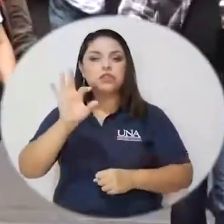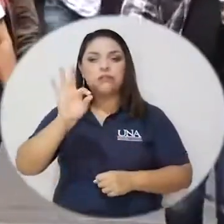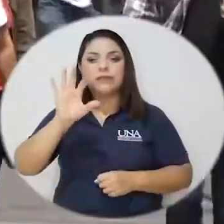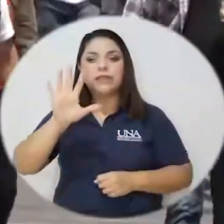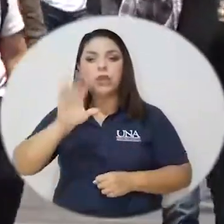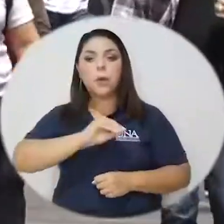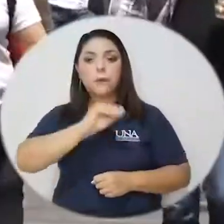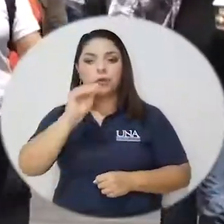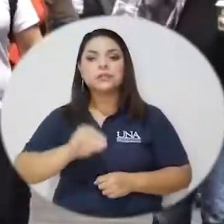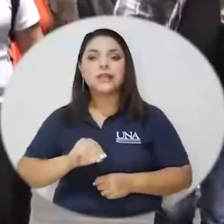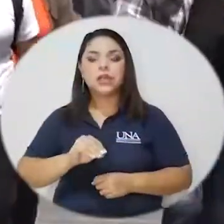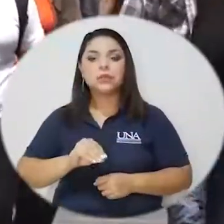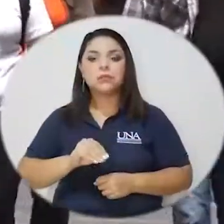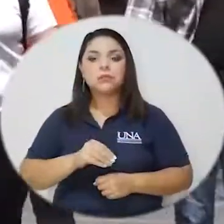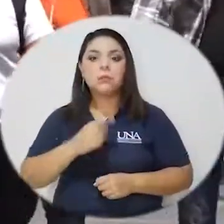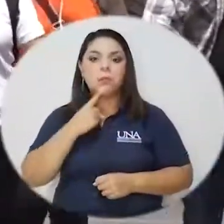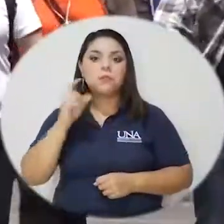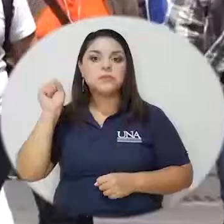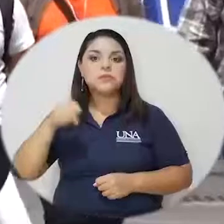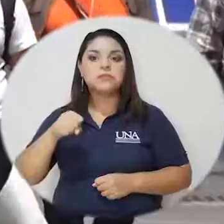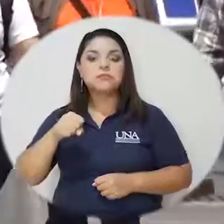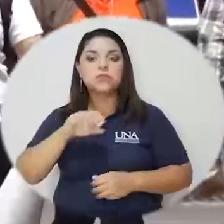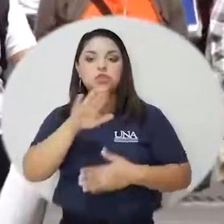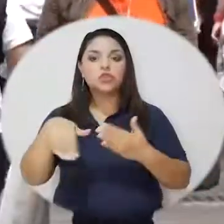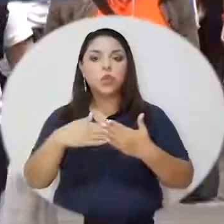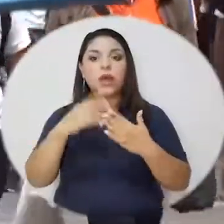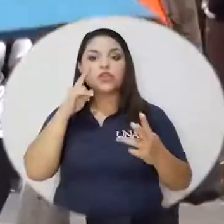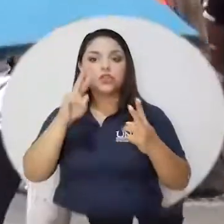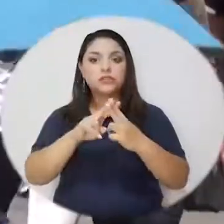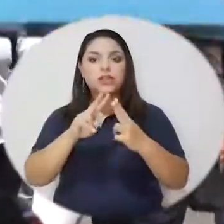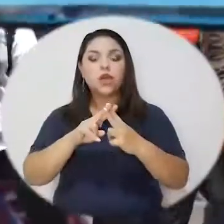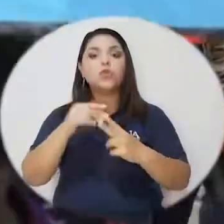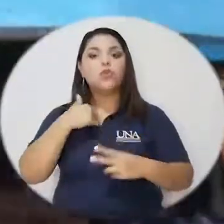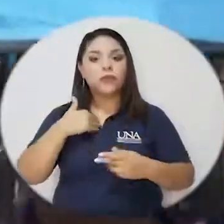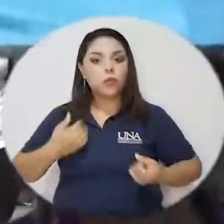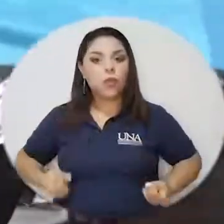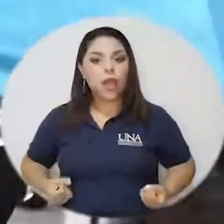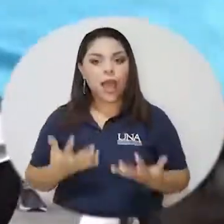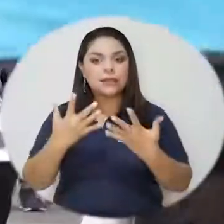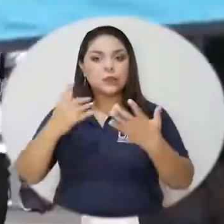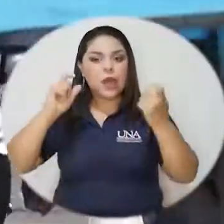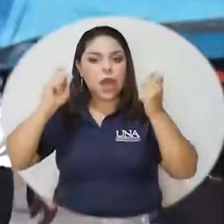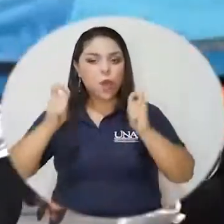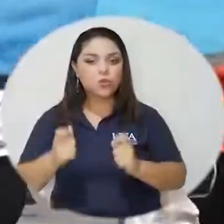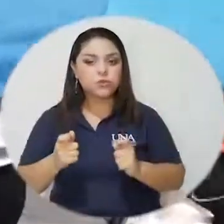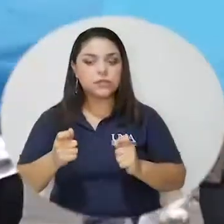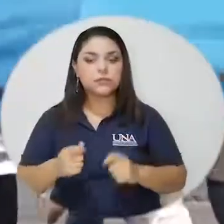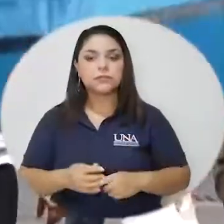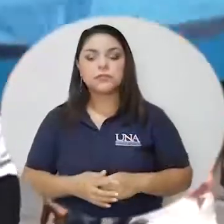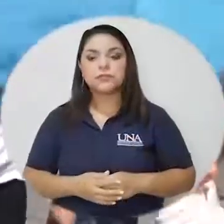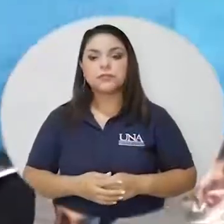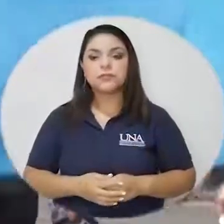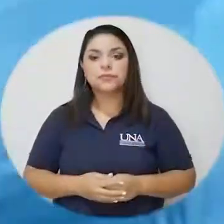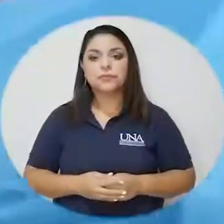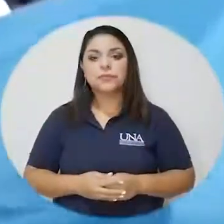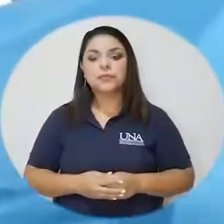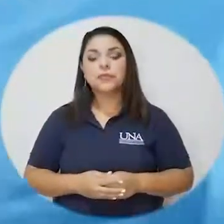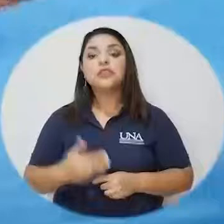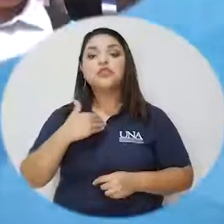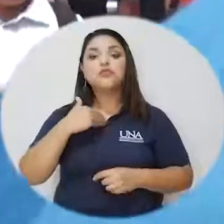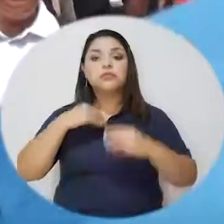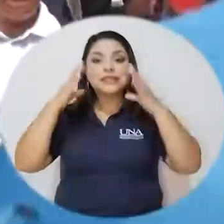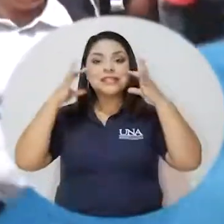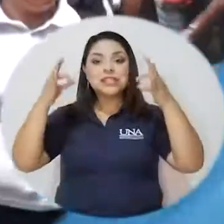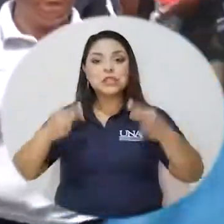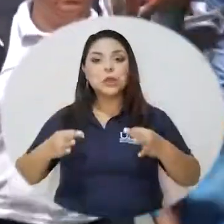el 95%, o sea, podemos decir que sí, todos reconocieron que tuvieron que hacer un gasto, todo un ajuste, e incluso empezaron a